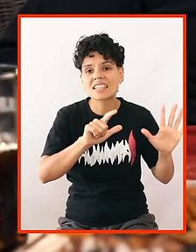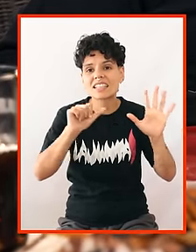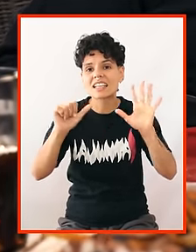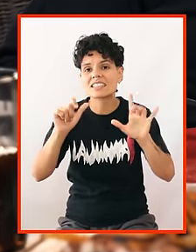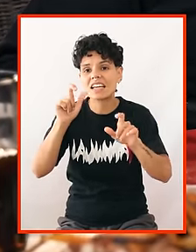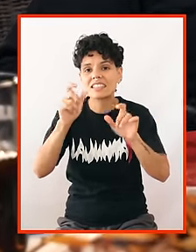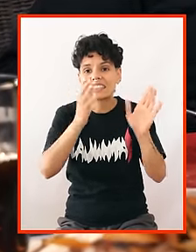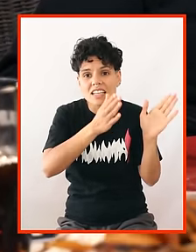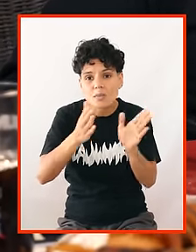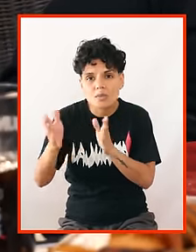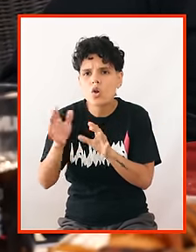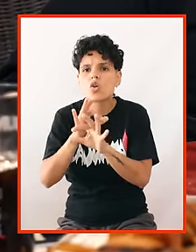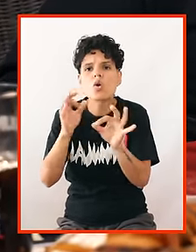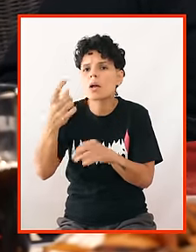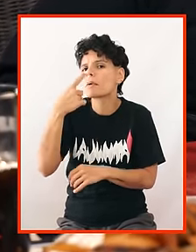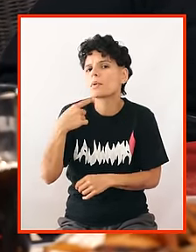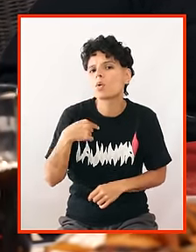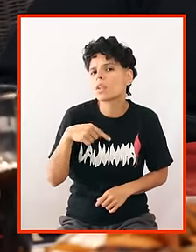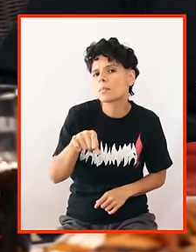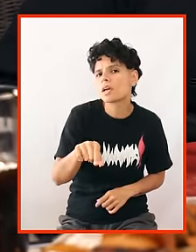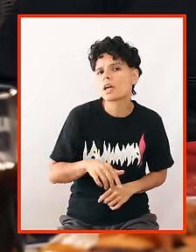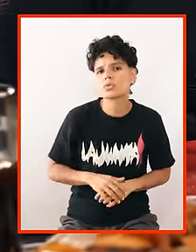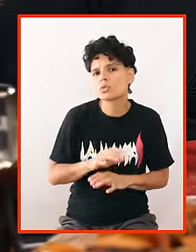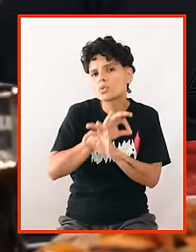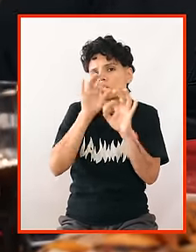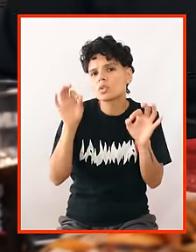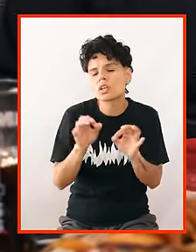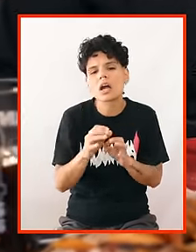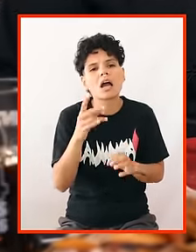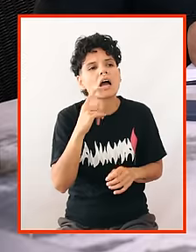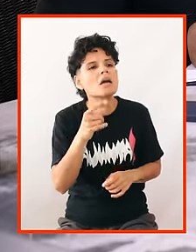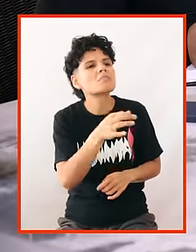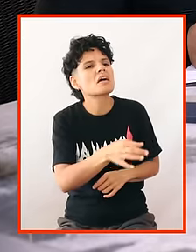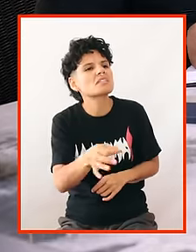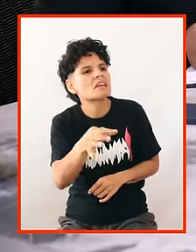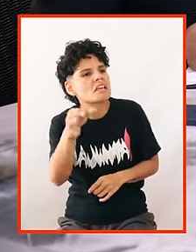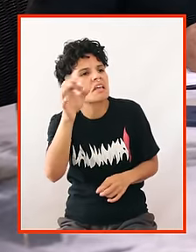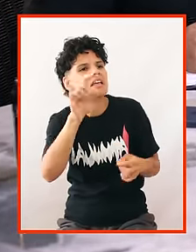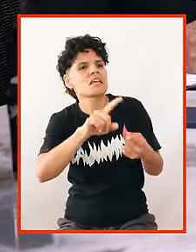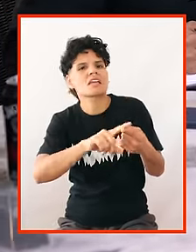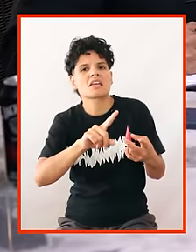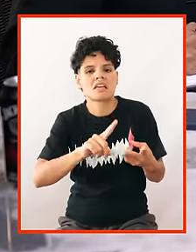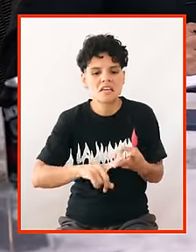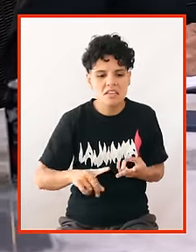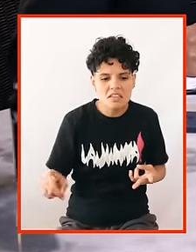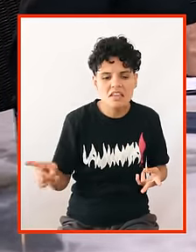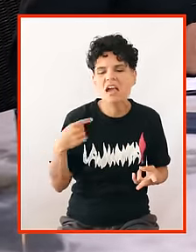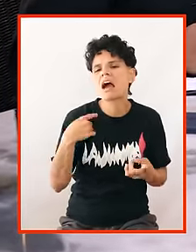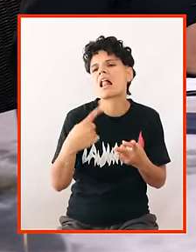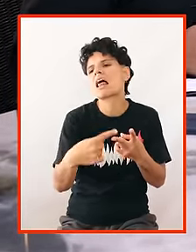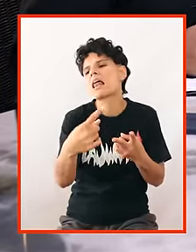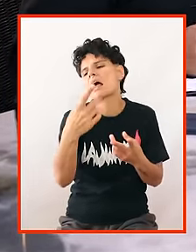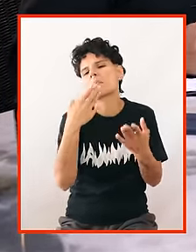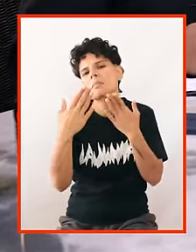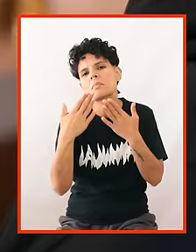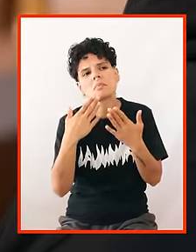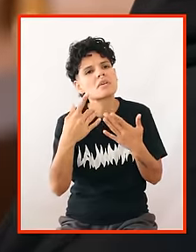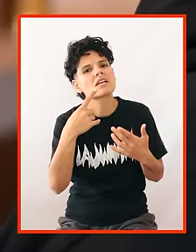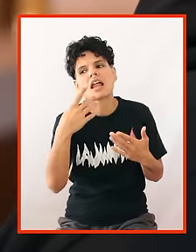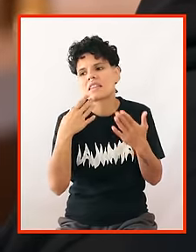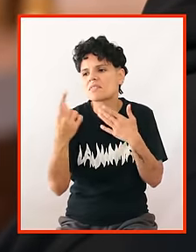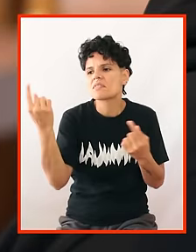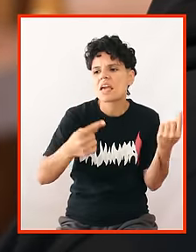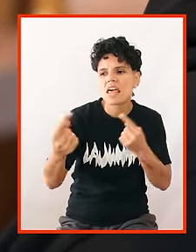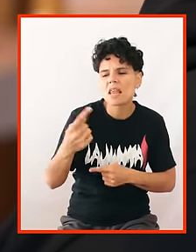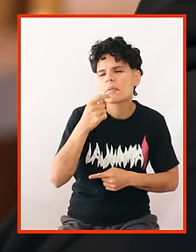urbana nunca se preocupó por mí. Yo pasé por esto. Los Marcianeque. Cabros, descariñados. Ni los Bajes,